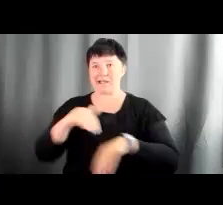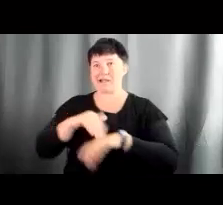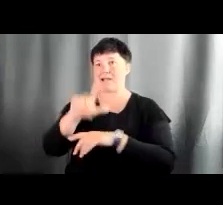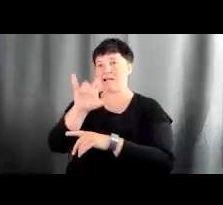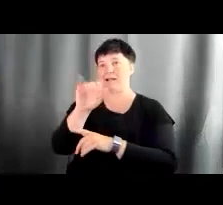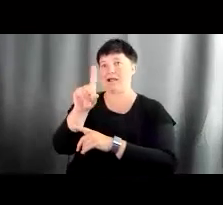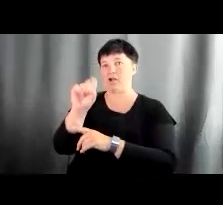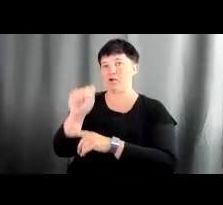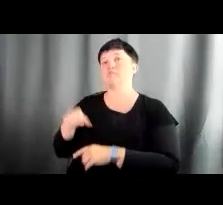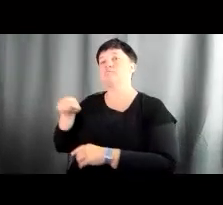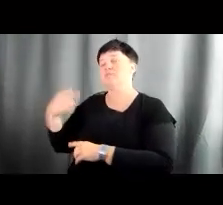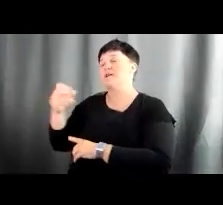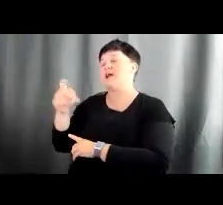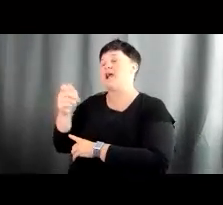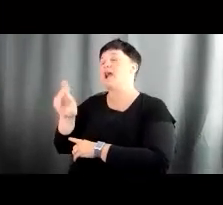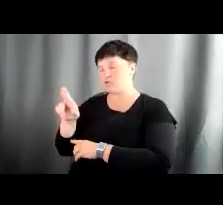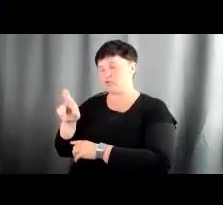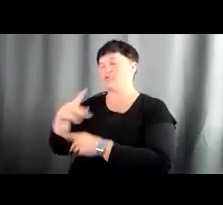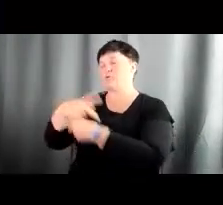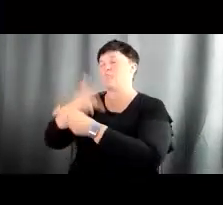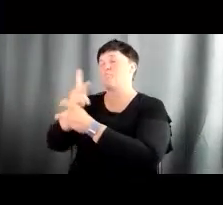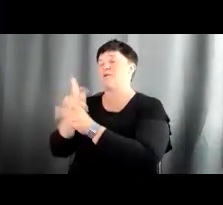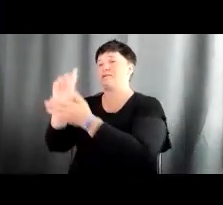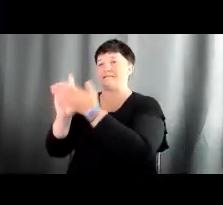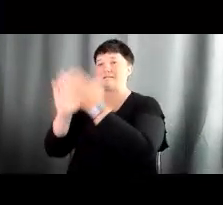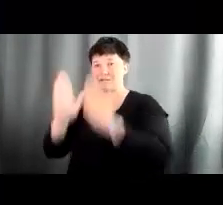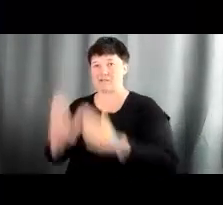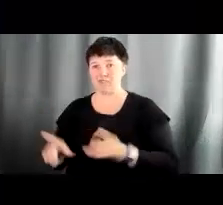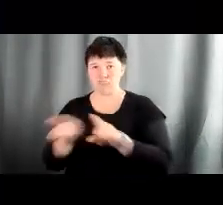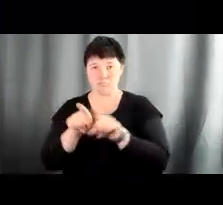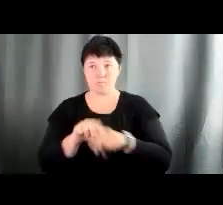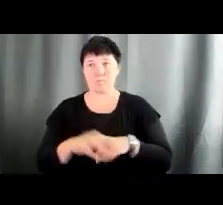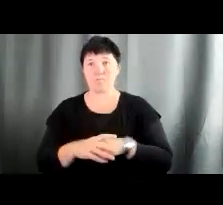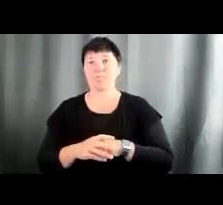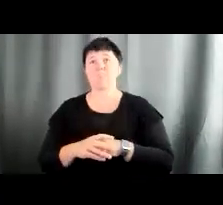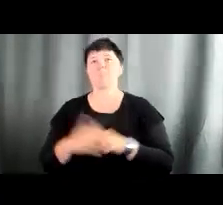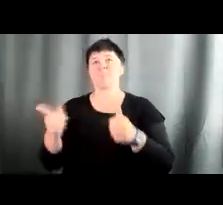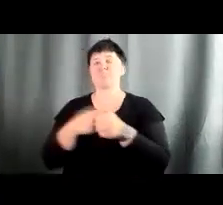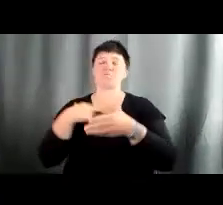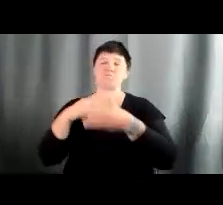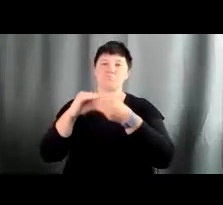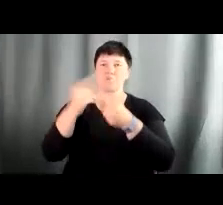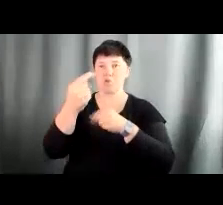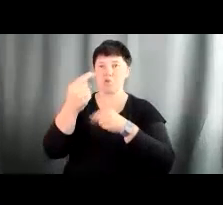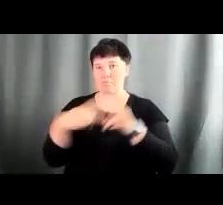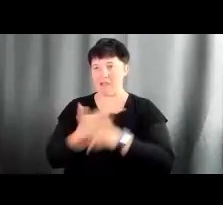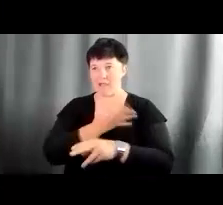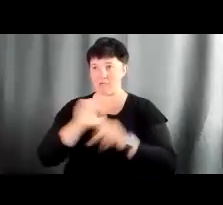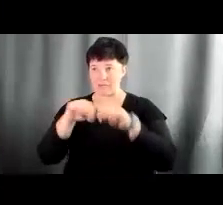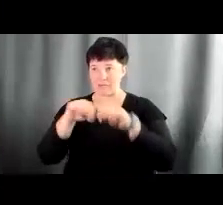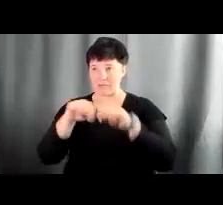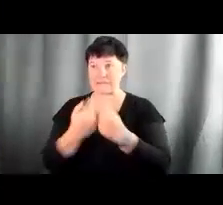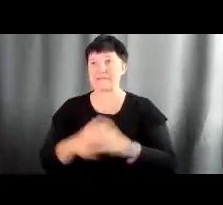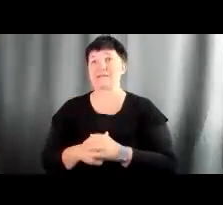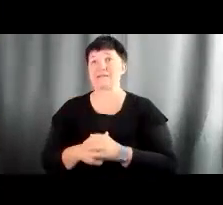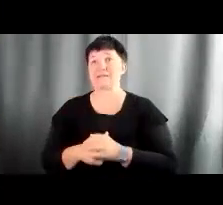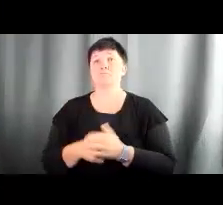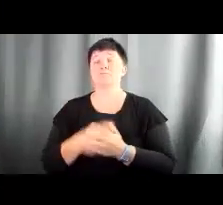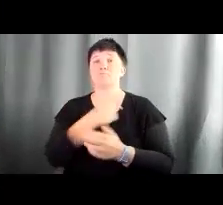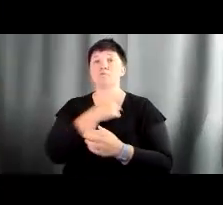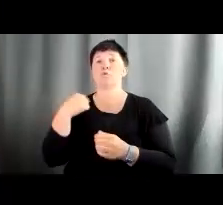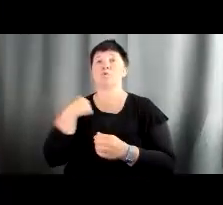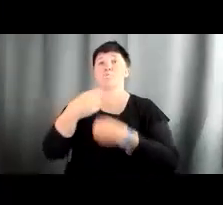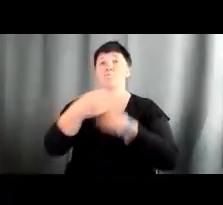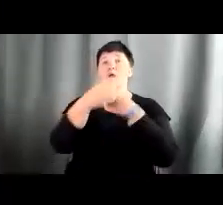soy científico en Leidos. Héctor es diseñador de productos, como dijo Loderay. Así que primero hablaré un poco sobre nuestro equipo. Somos